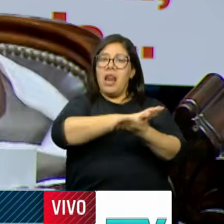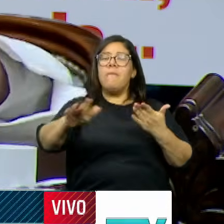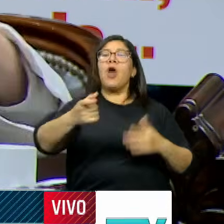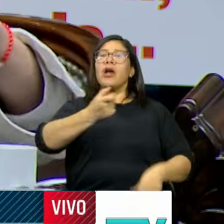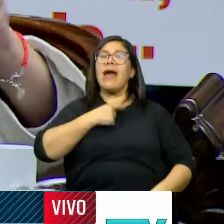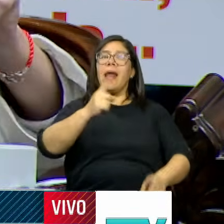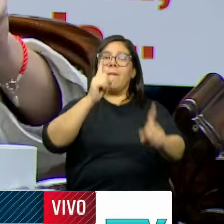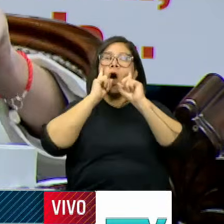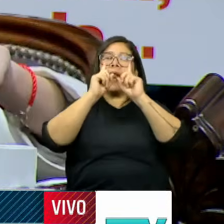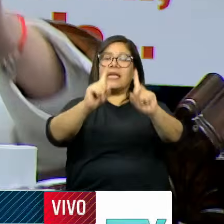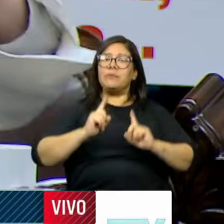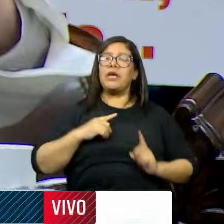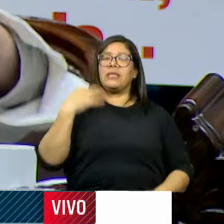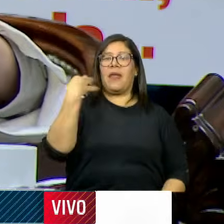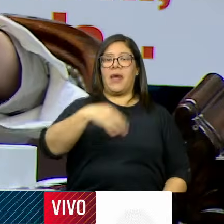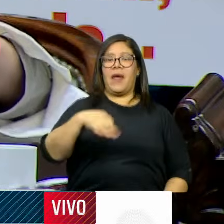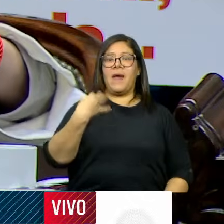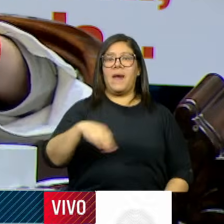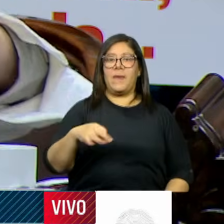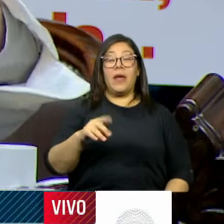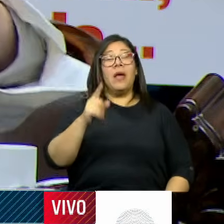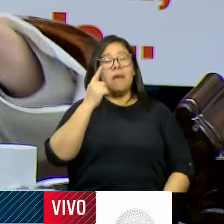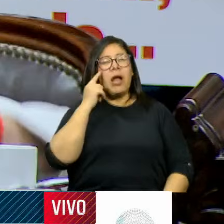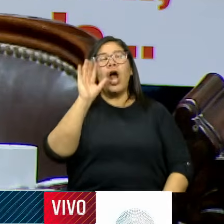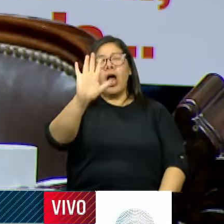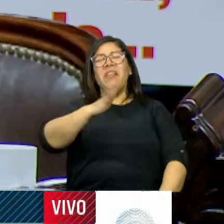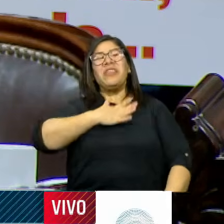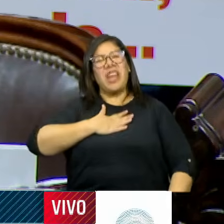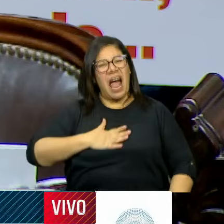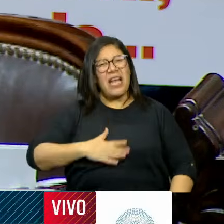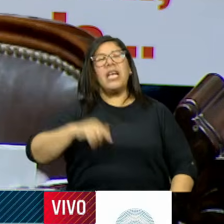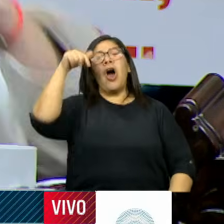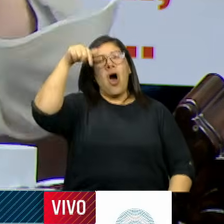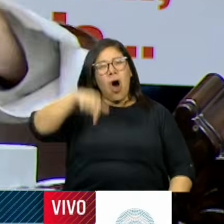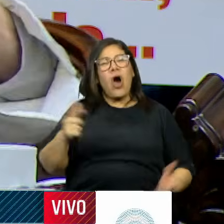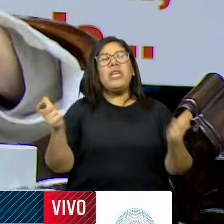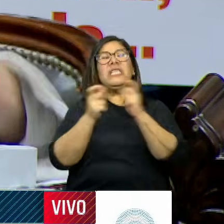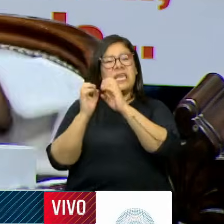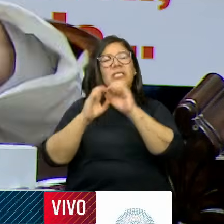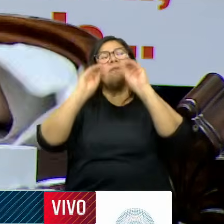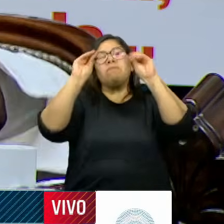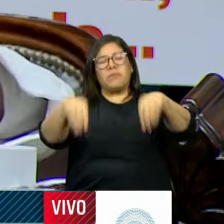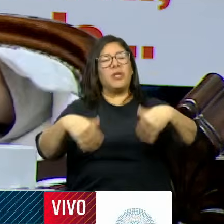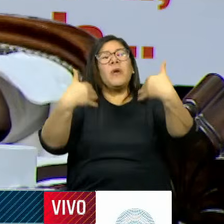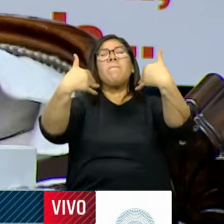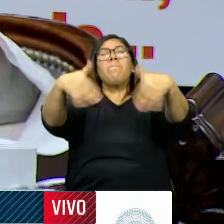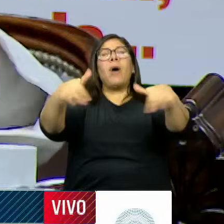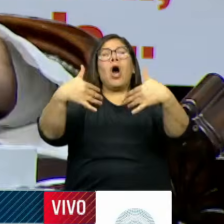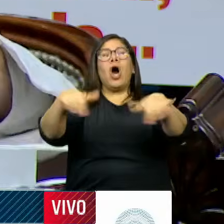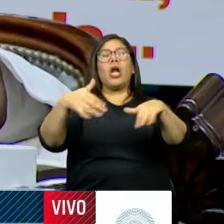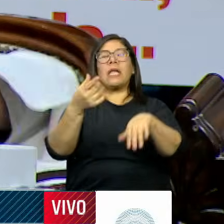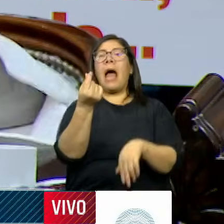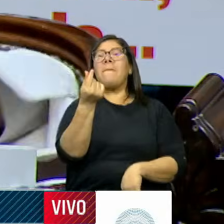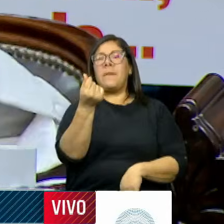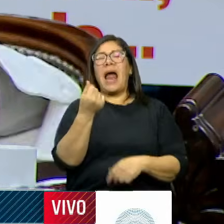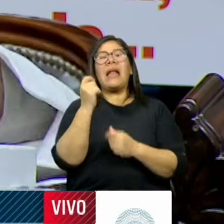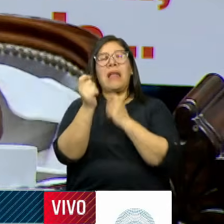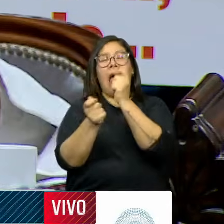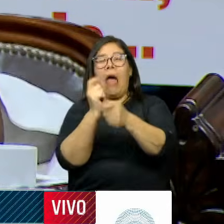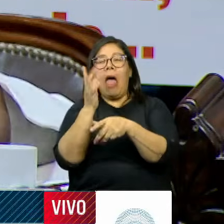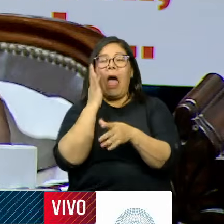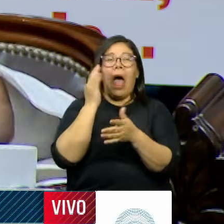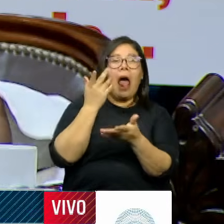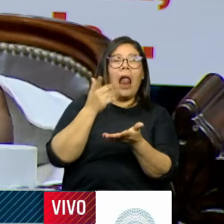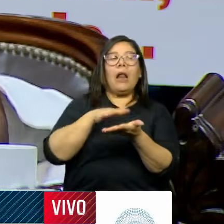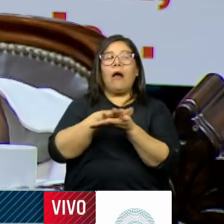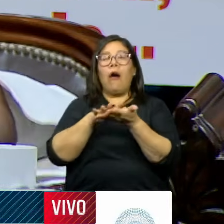respuestas. Y no se preocupen, que la sesión de hoy lograron hacerla caer, probablemente con plata, cada vez más chiquita, cada vez más chiquitaje, cada vez